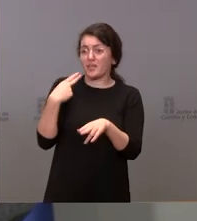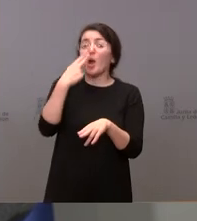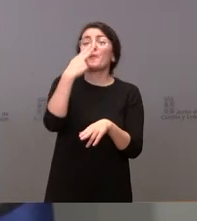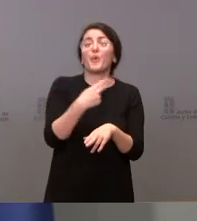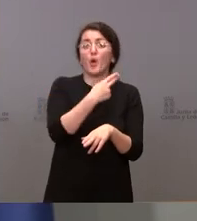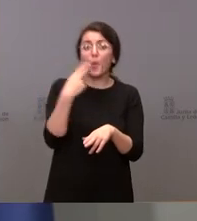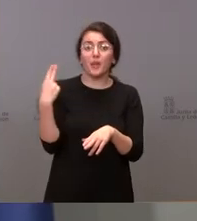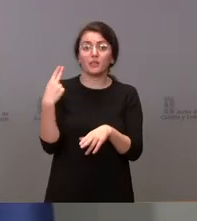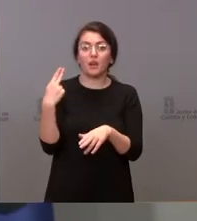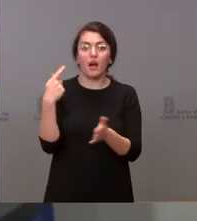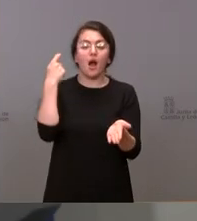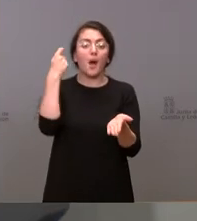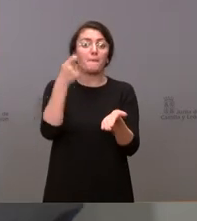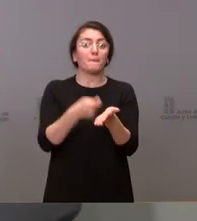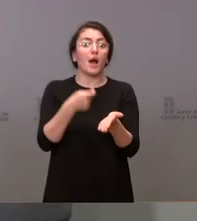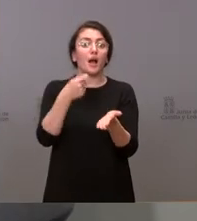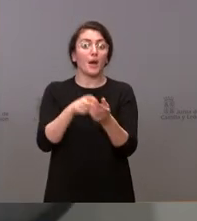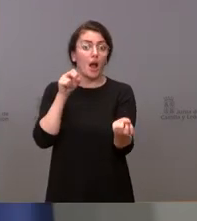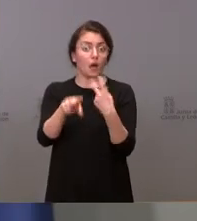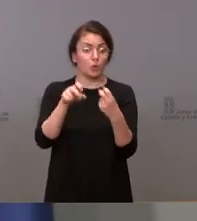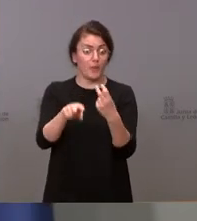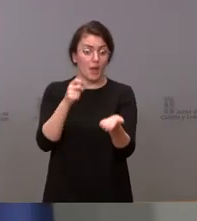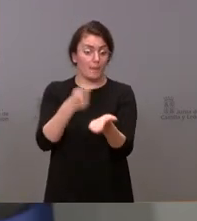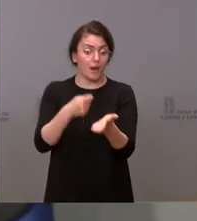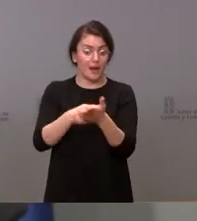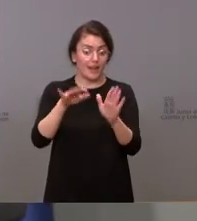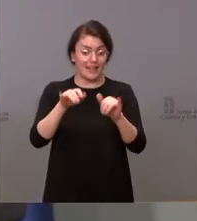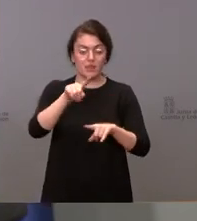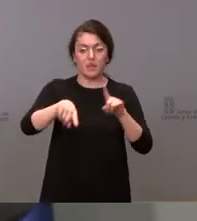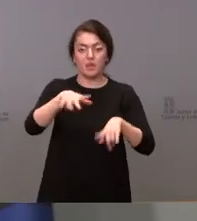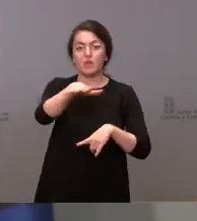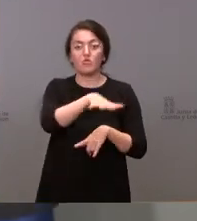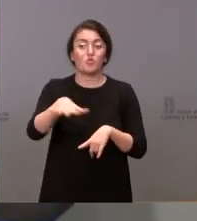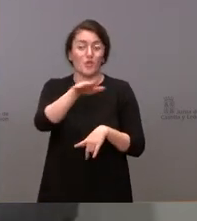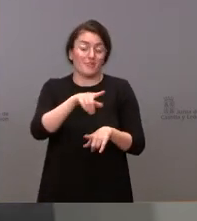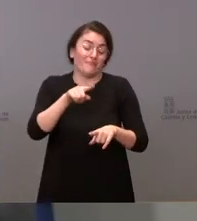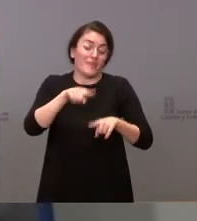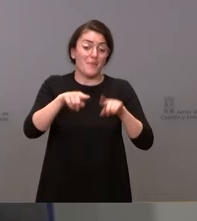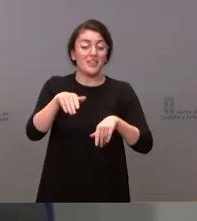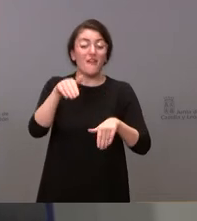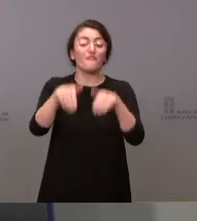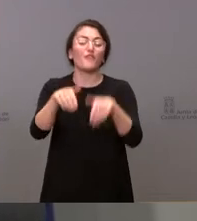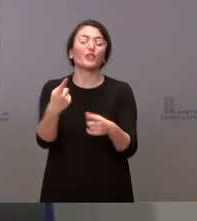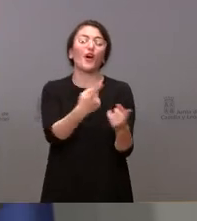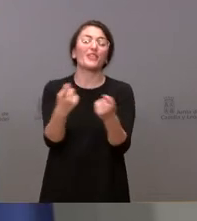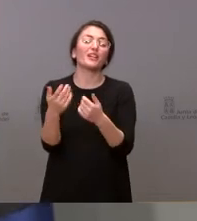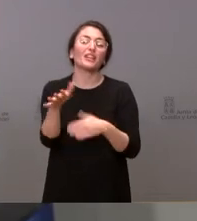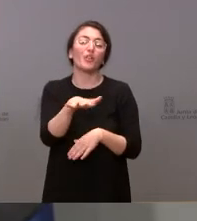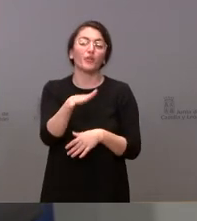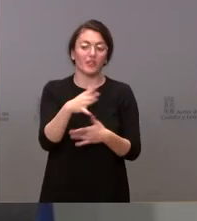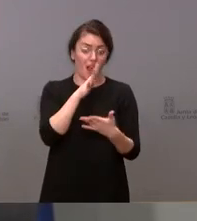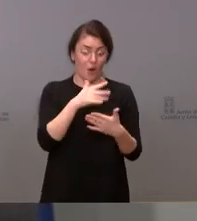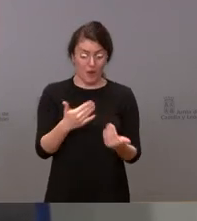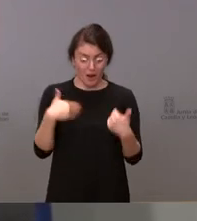de autopistas dependiendo de dónde estuvieran estas autopistas, dependiendo de dónde necesitamos estos votos, y trasladando este coste ahora otra